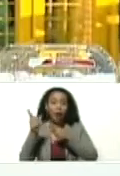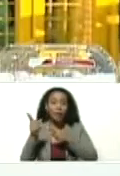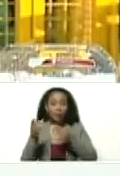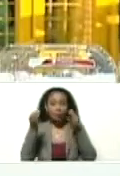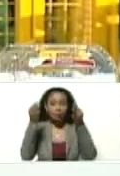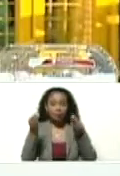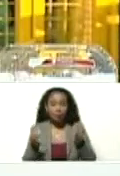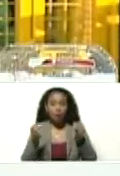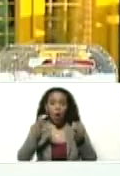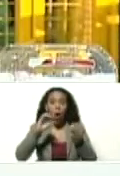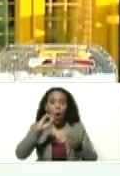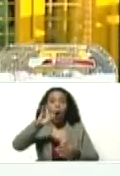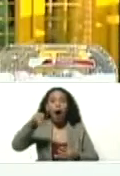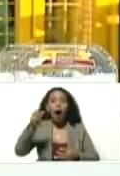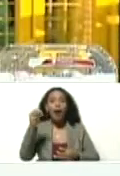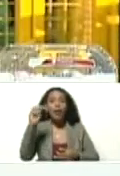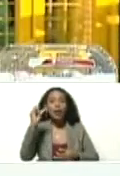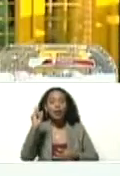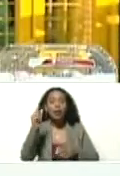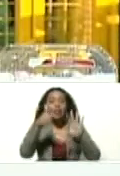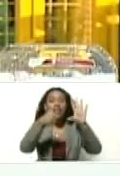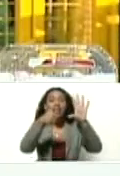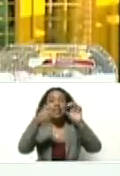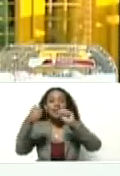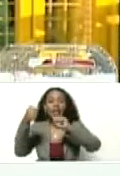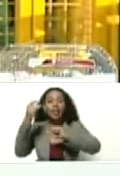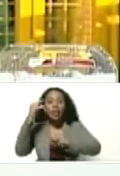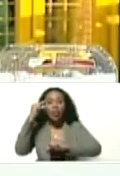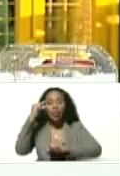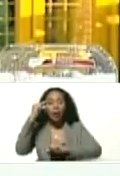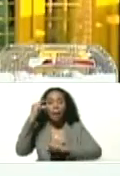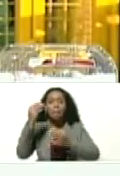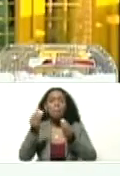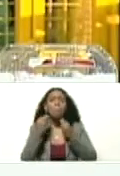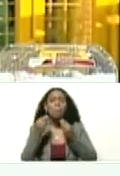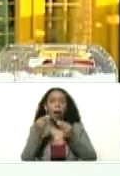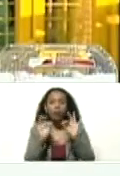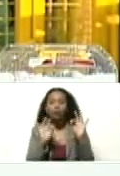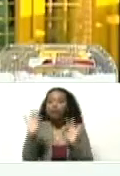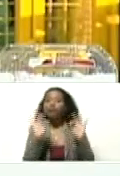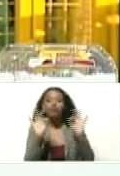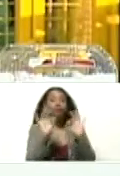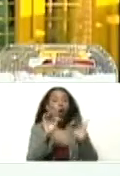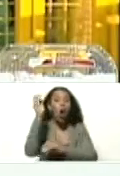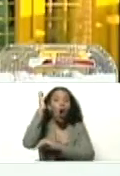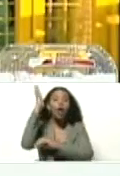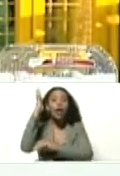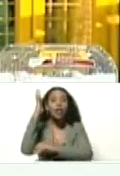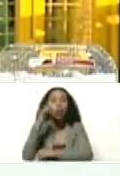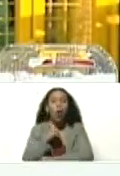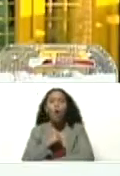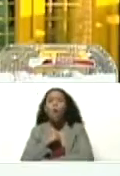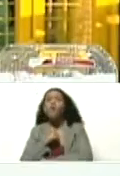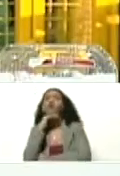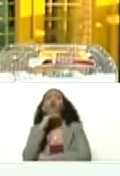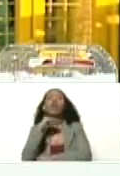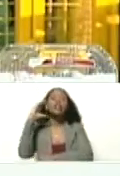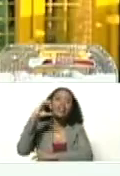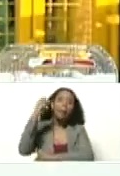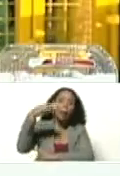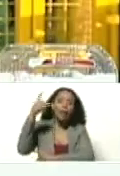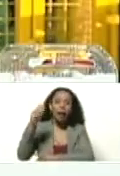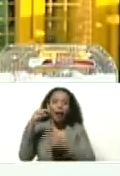exactamente, Ohani, 60 días para preparar un congreso mollejúo de los CPT a